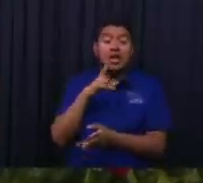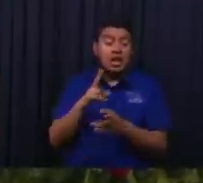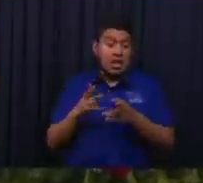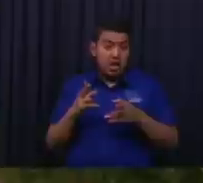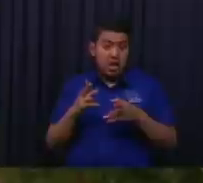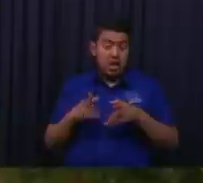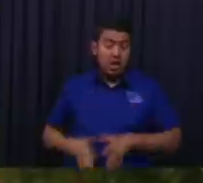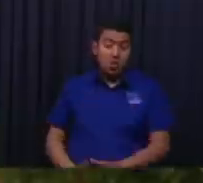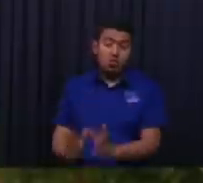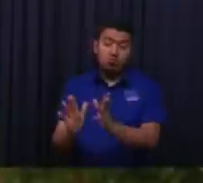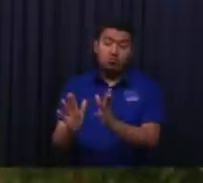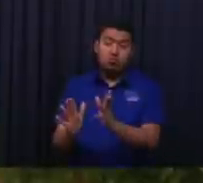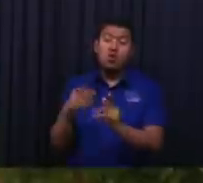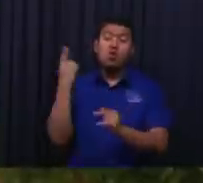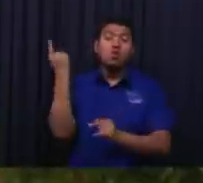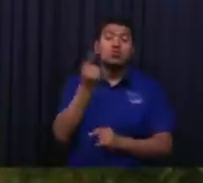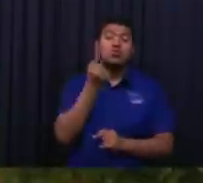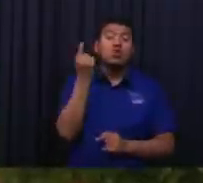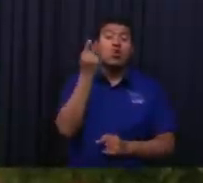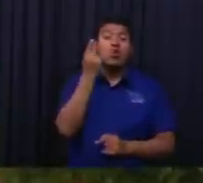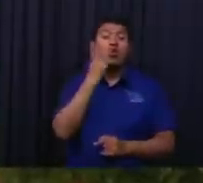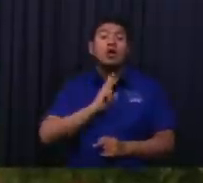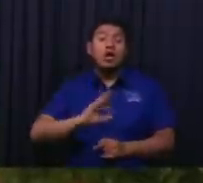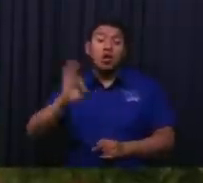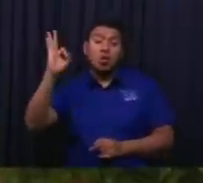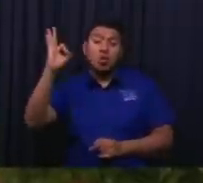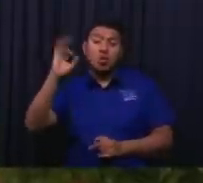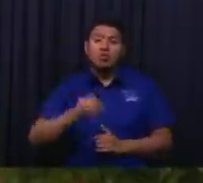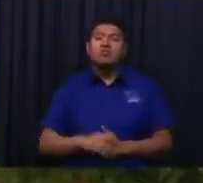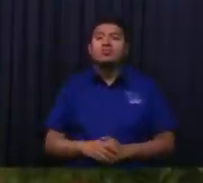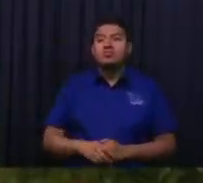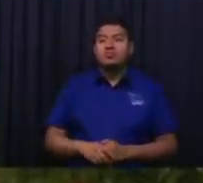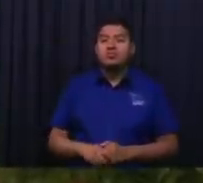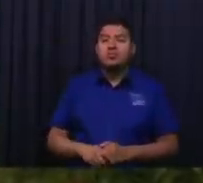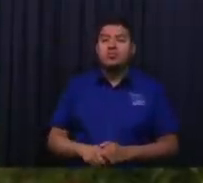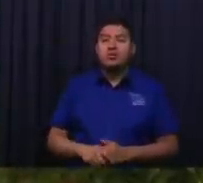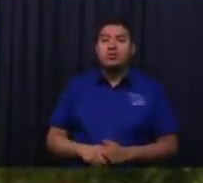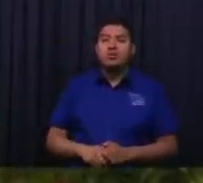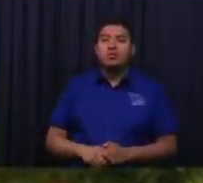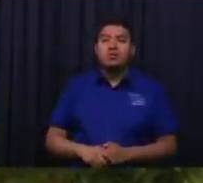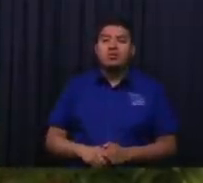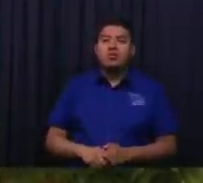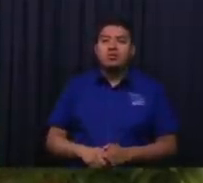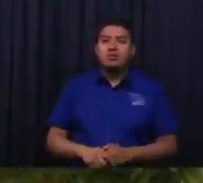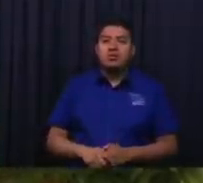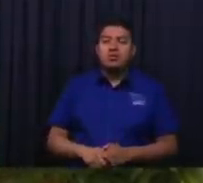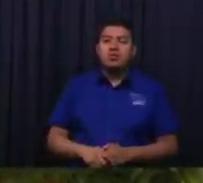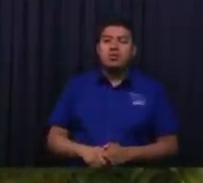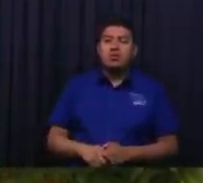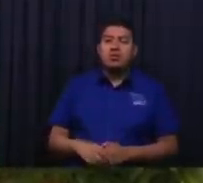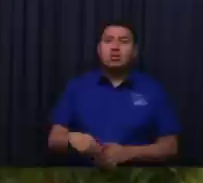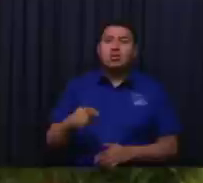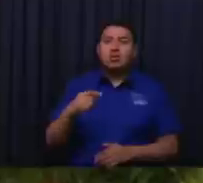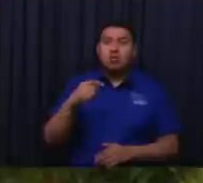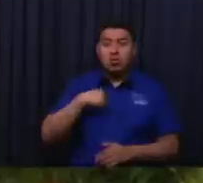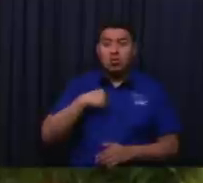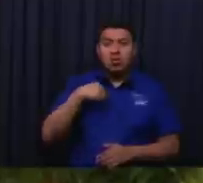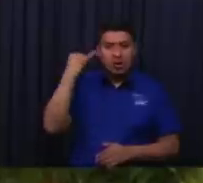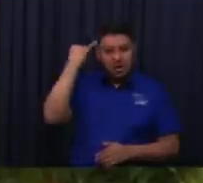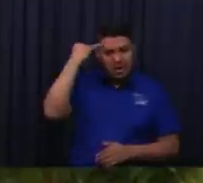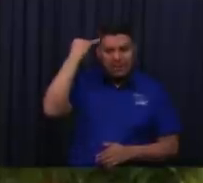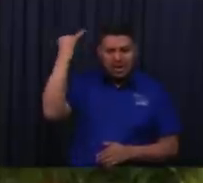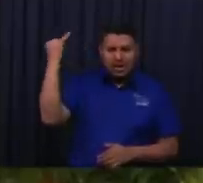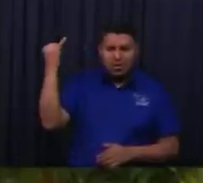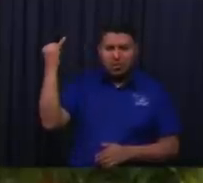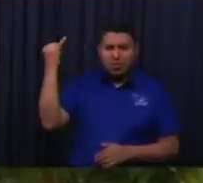pueden engendrar. Tienen que volver a poblar el mundo. Está en un caos. Yo me imagino que eso le afecta a la